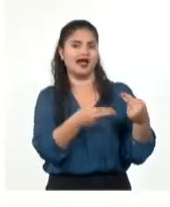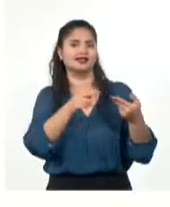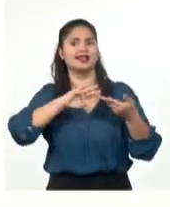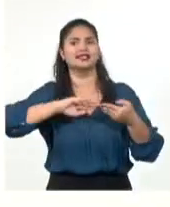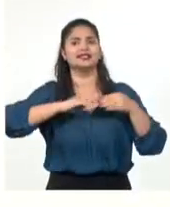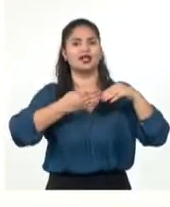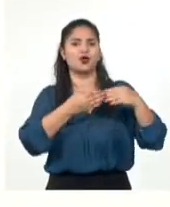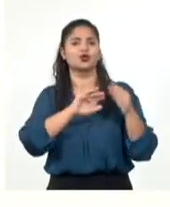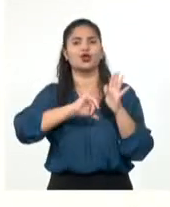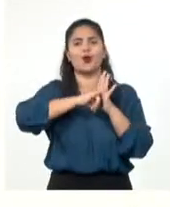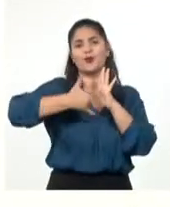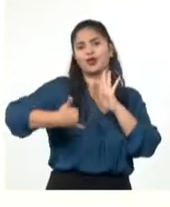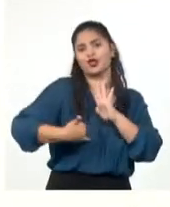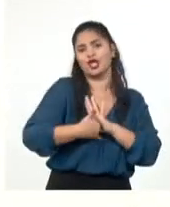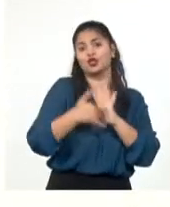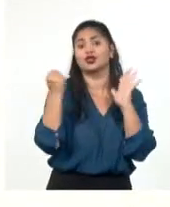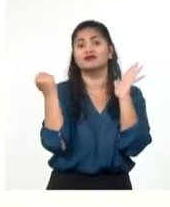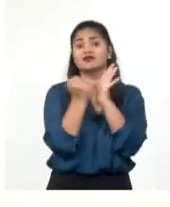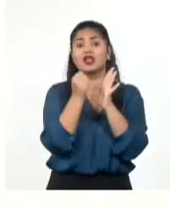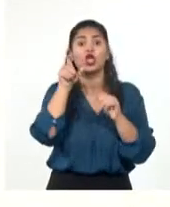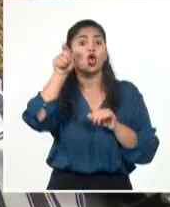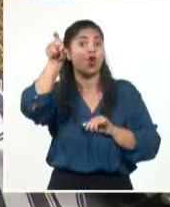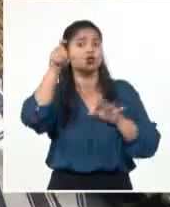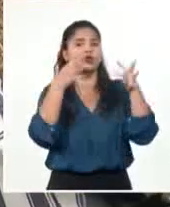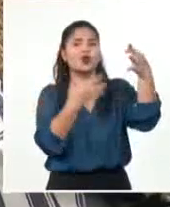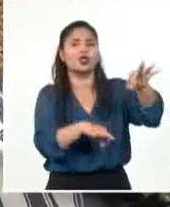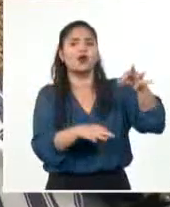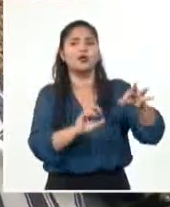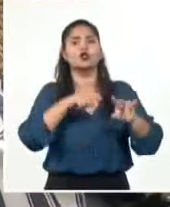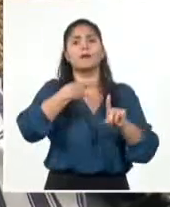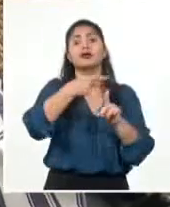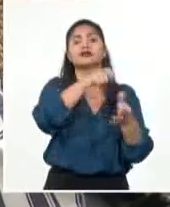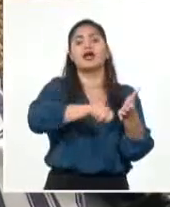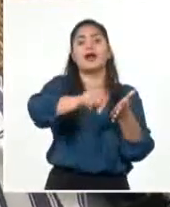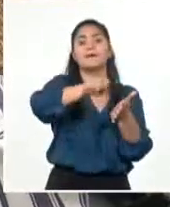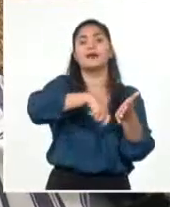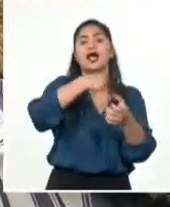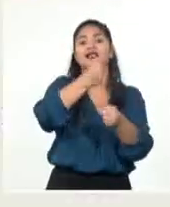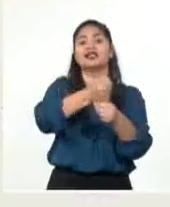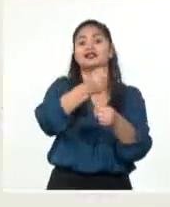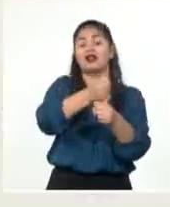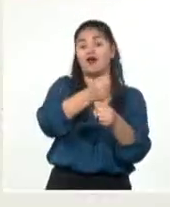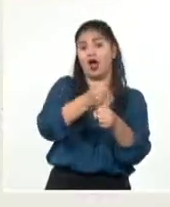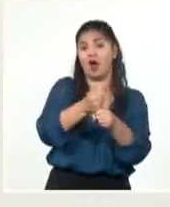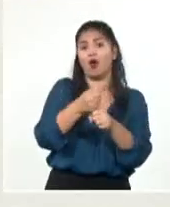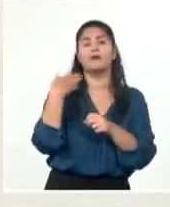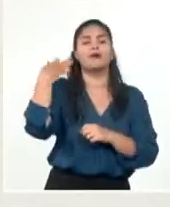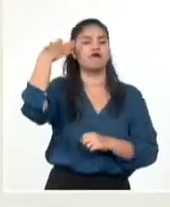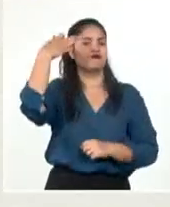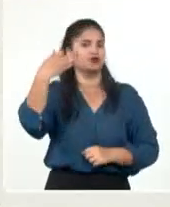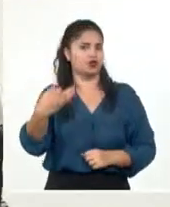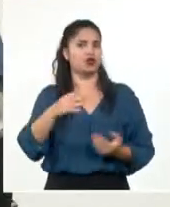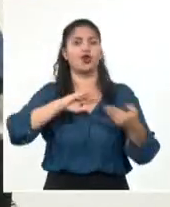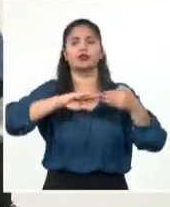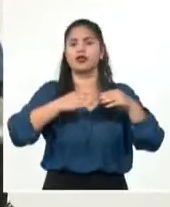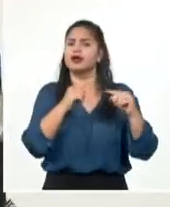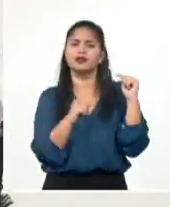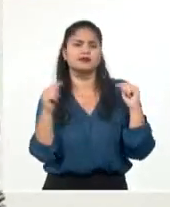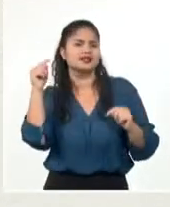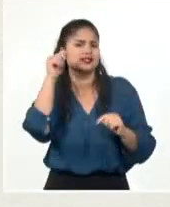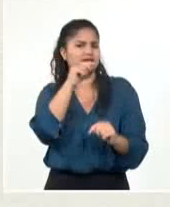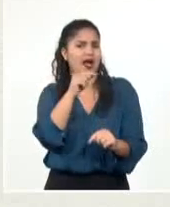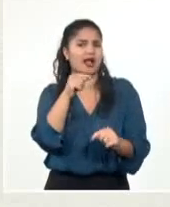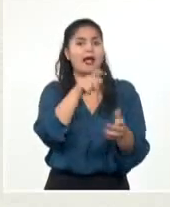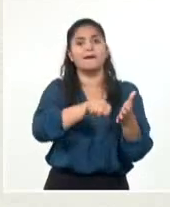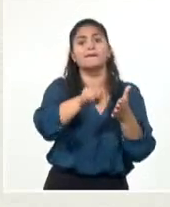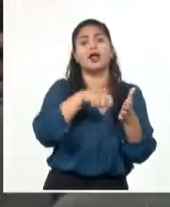el proyecto de declaración final y las líneas de acción del coloquio internacional Patria, que centró sus debates en los